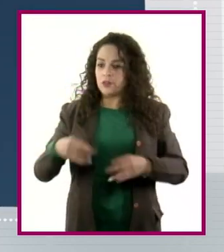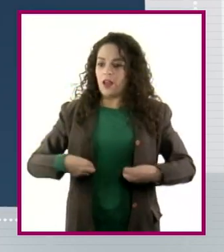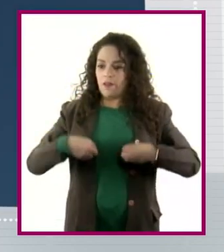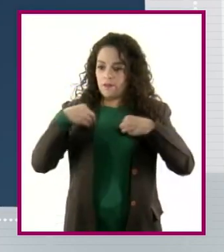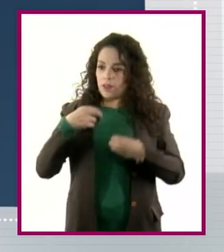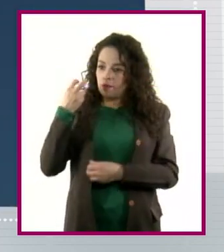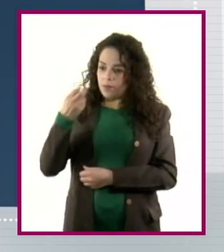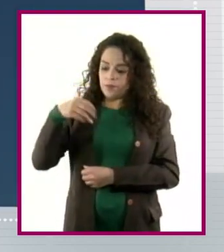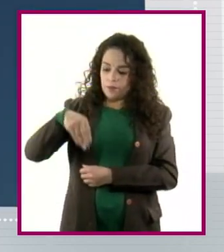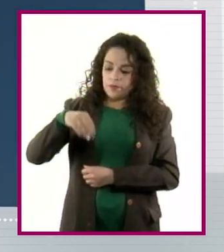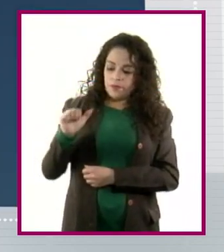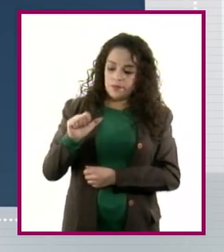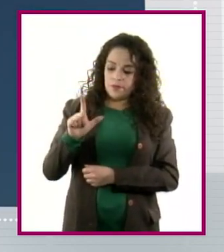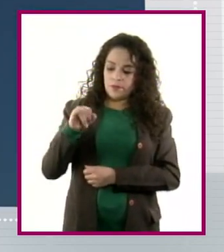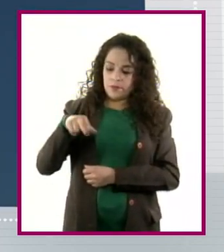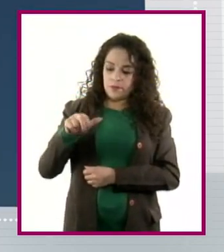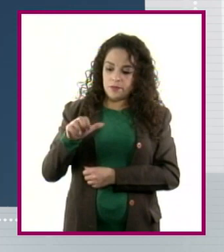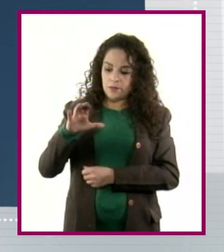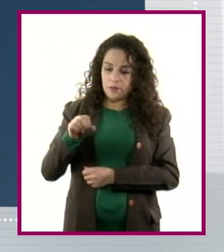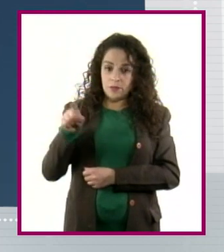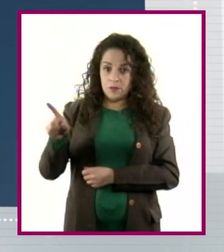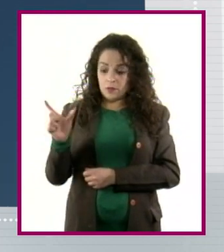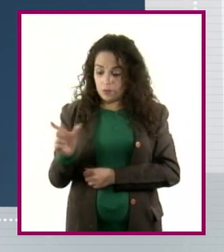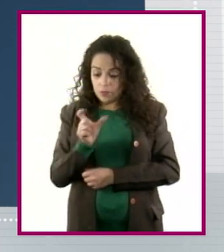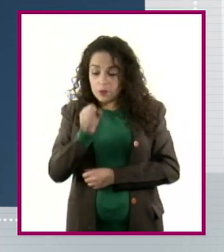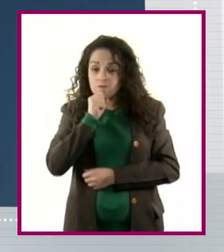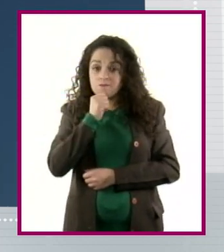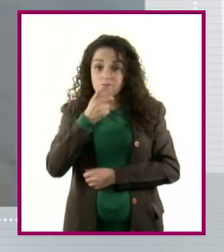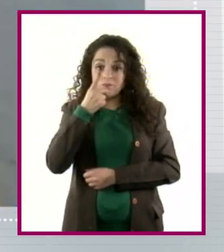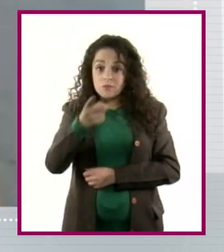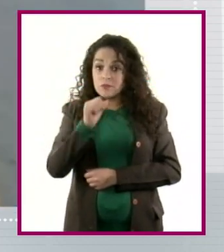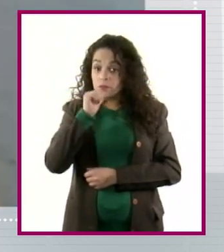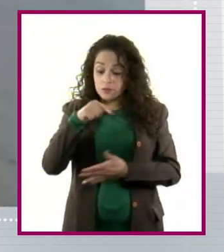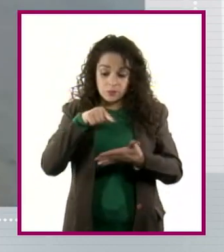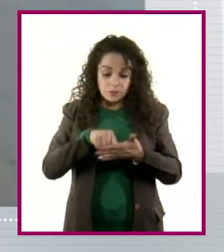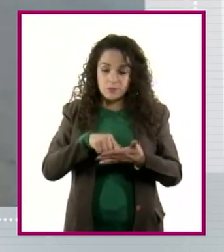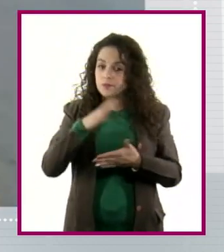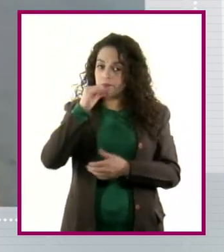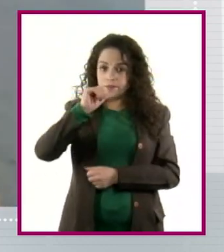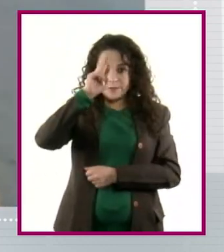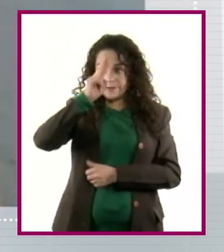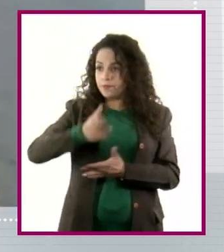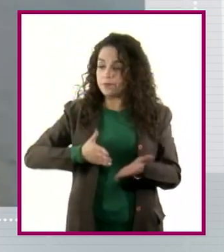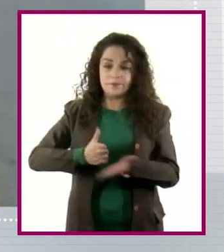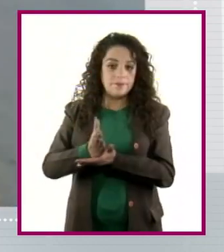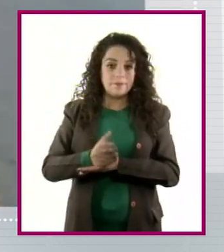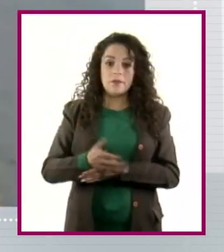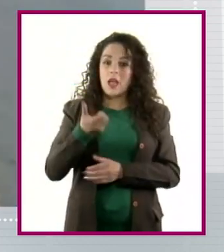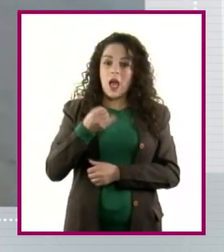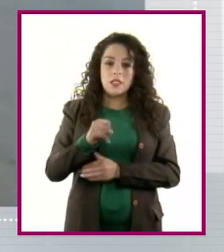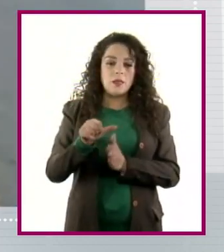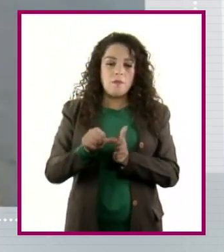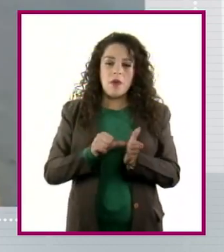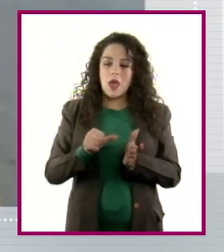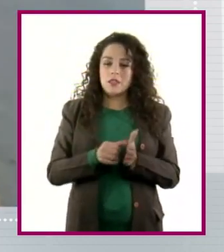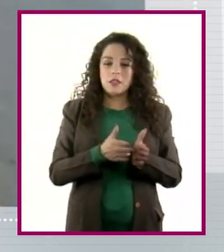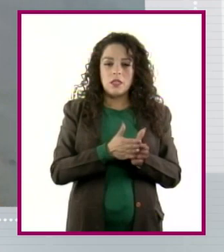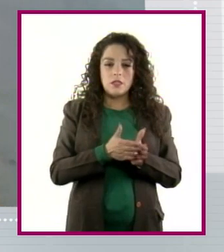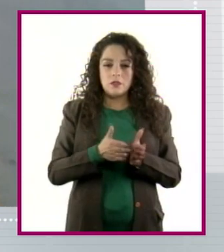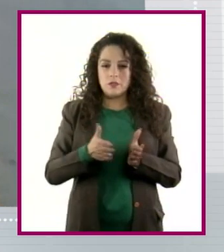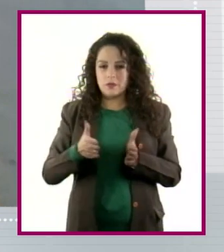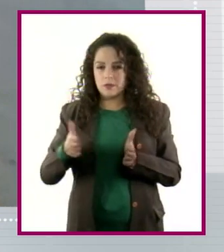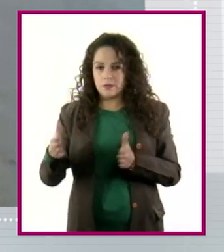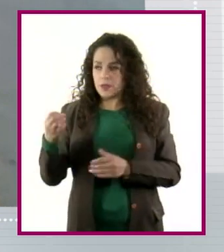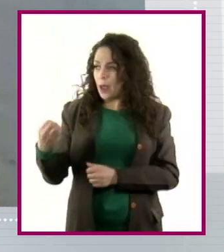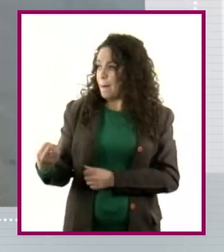de Malinalco. Si no lo podías sustentar, no te permitían el acceso. Esto se llevó durante un par de meses, cuando el semáforo estuvo